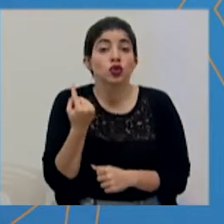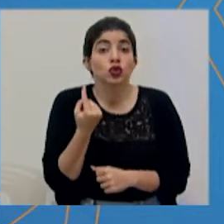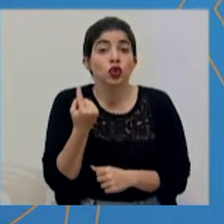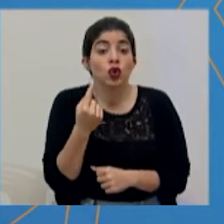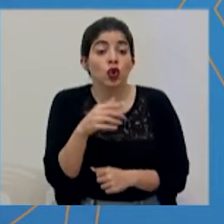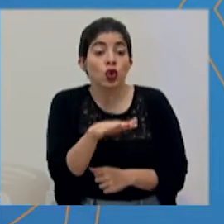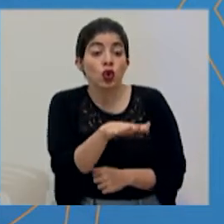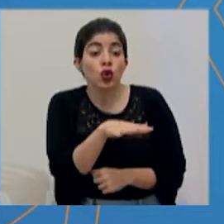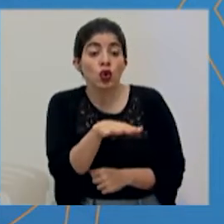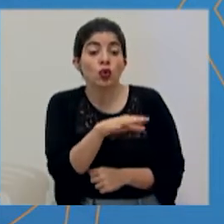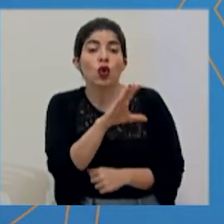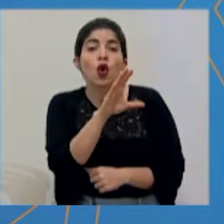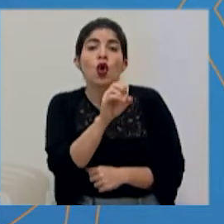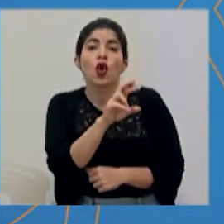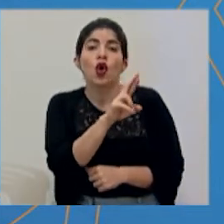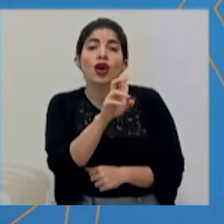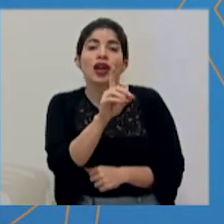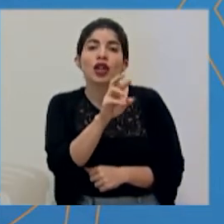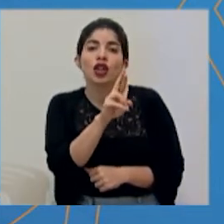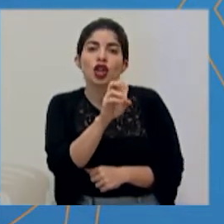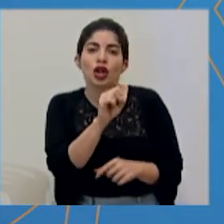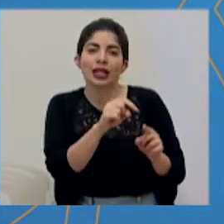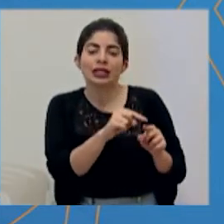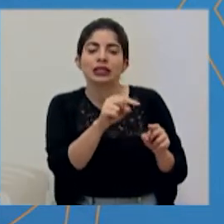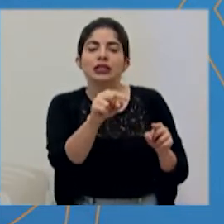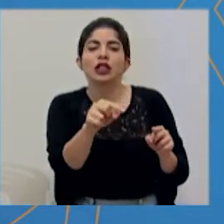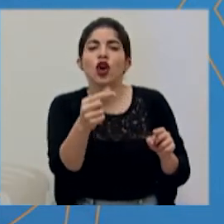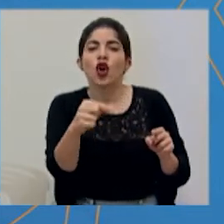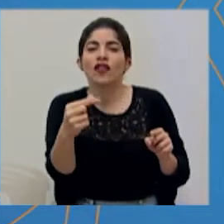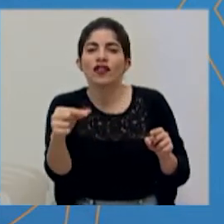el sector entre Corredores, Golfito,